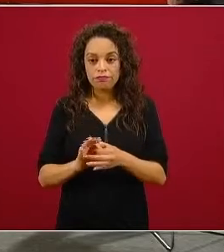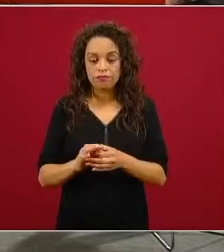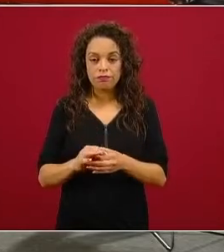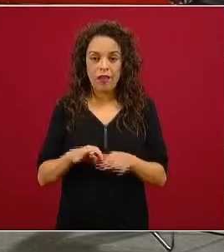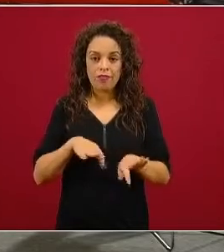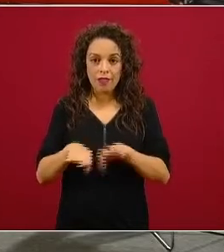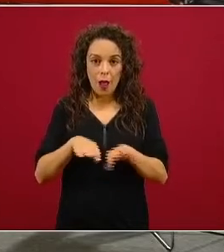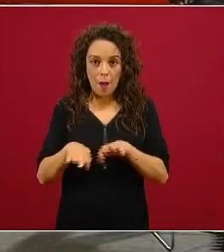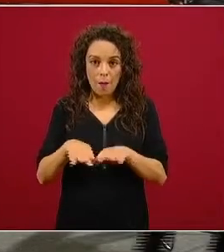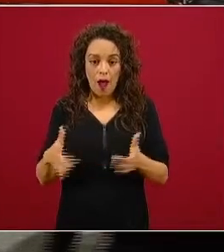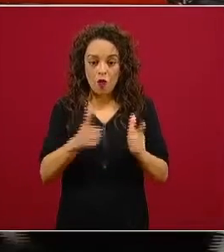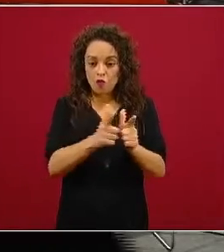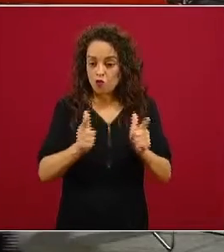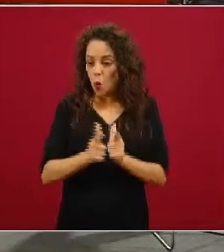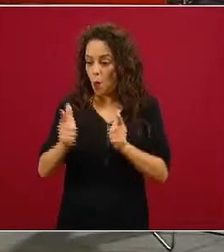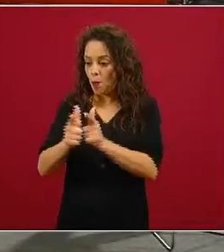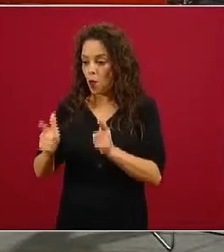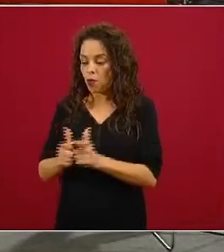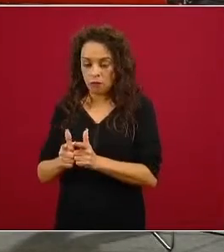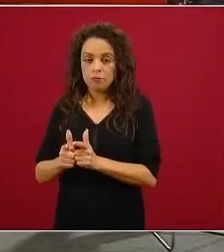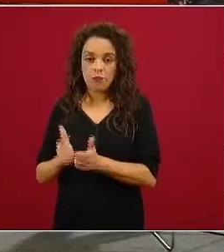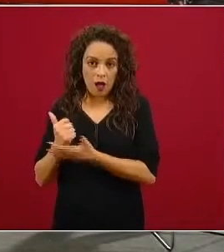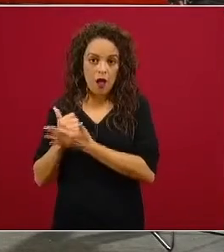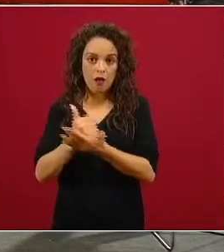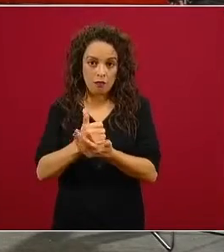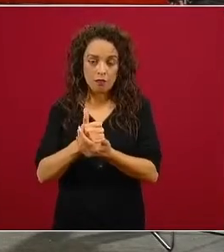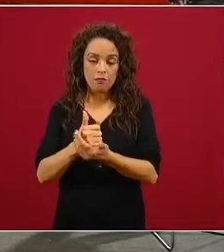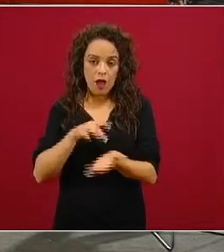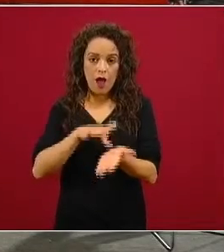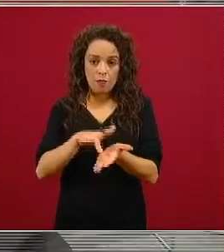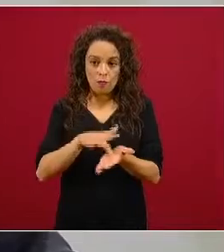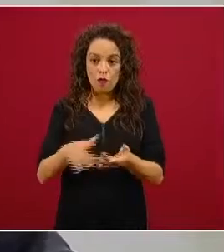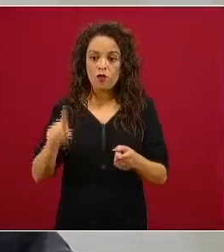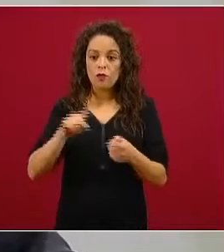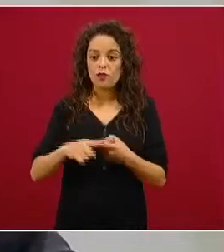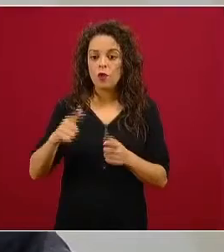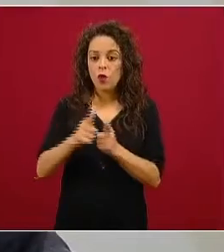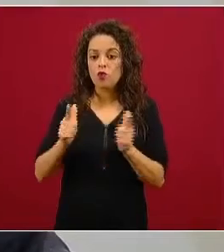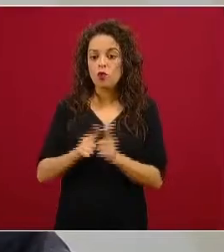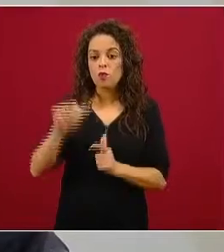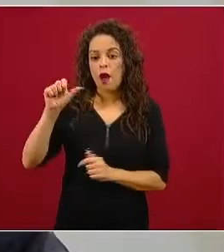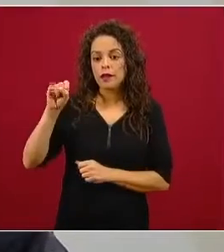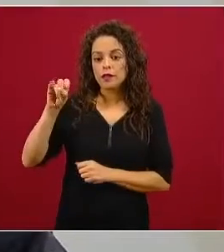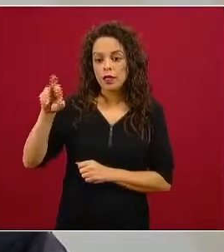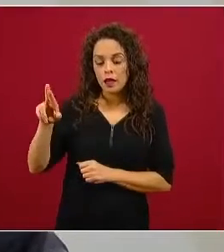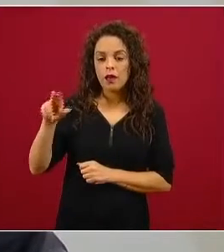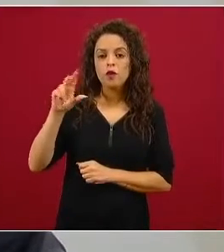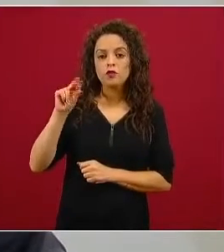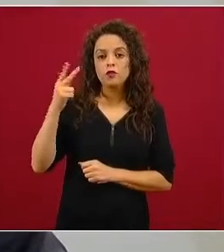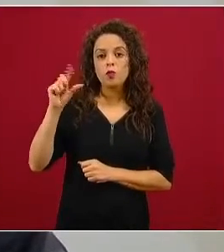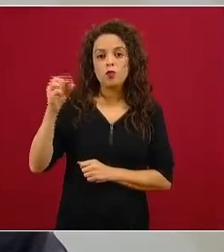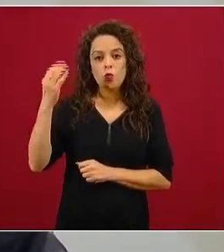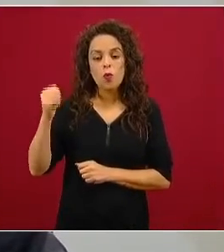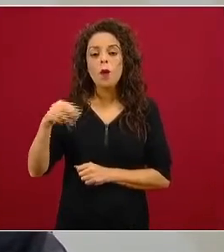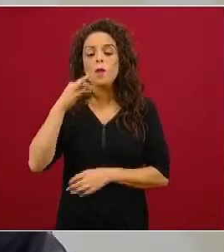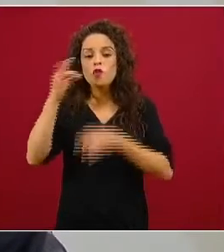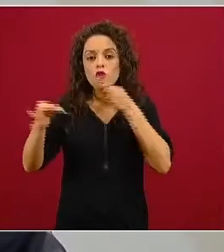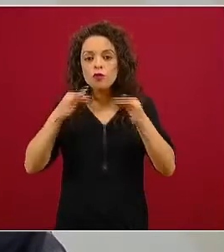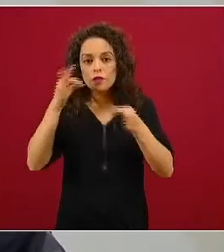Morales estuvo aquí muchas veces junto con ustedes, y de hecho nosotros trabajamos de la mano en esas cuestiones. Entonces,